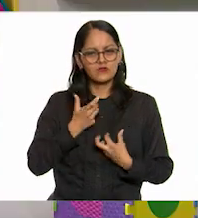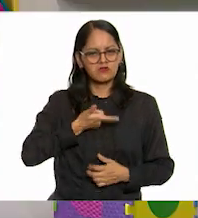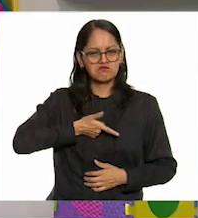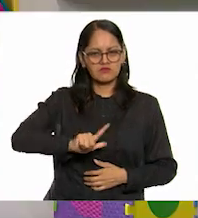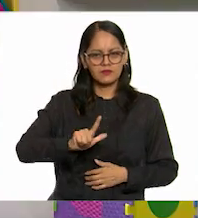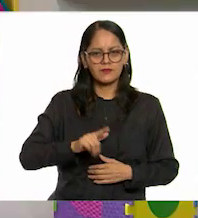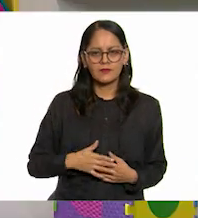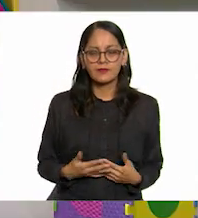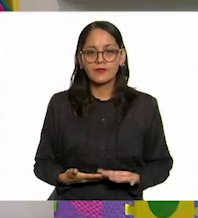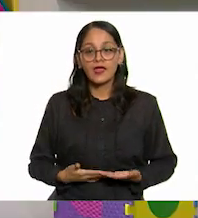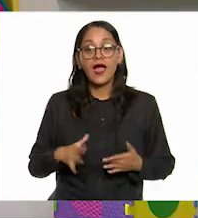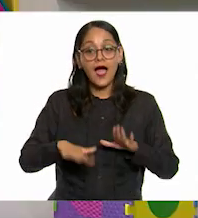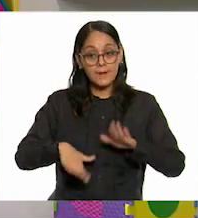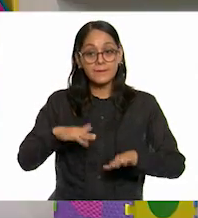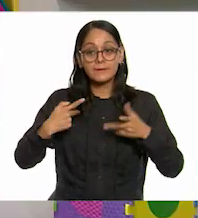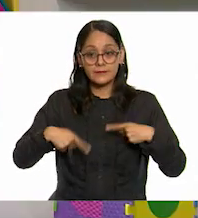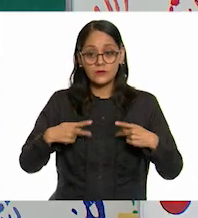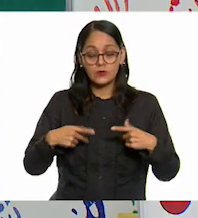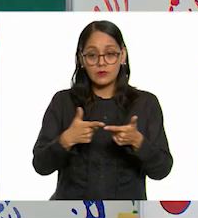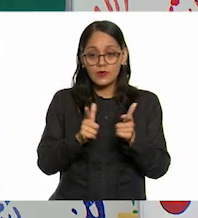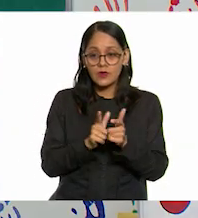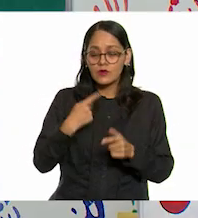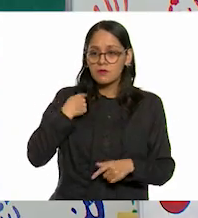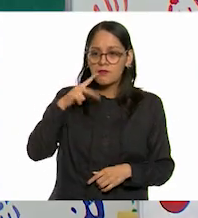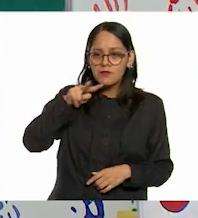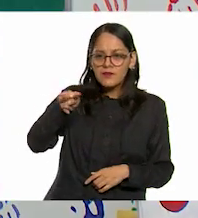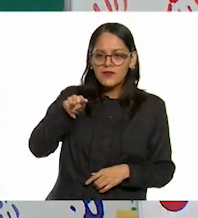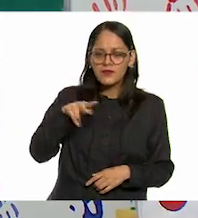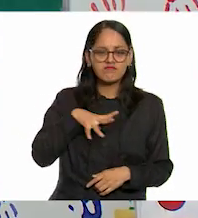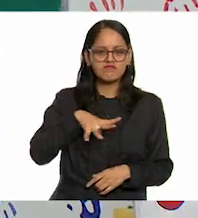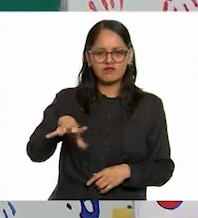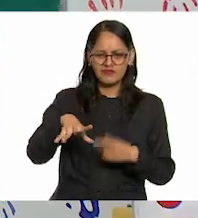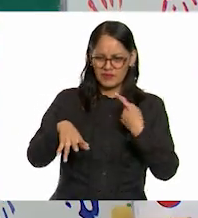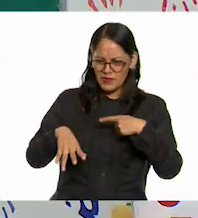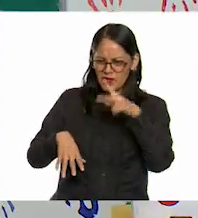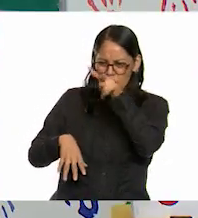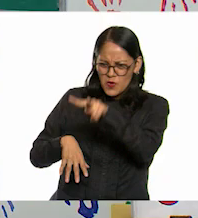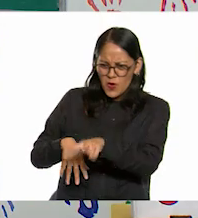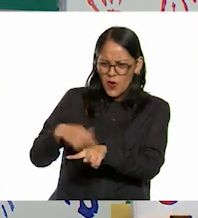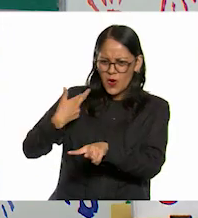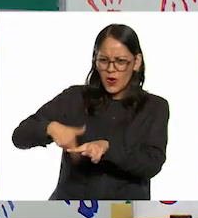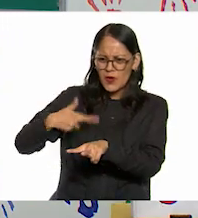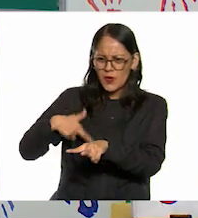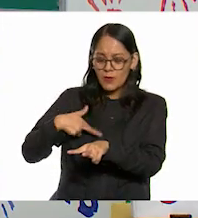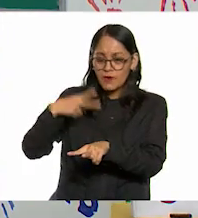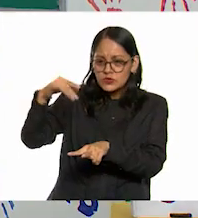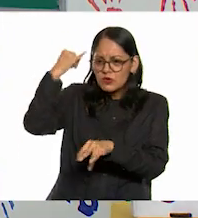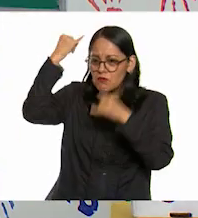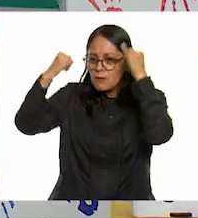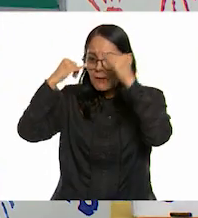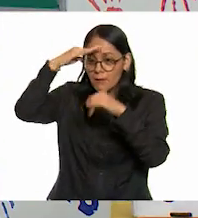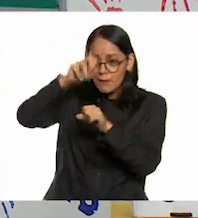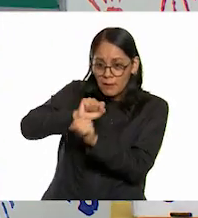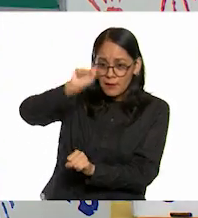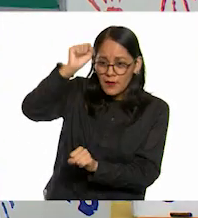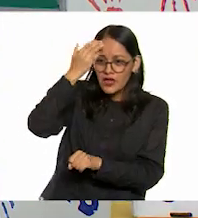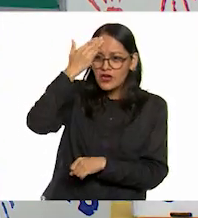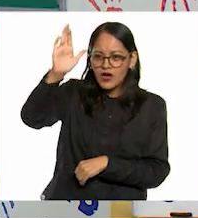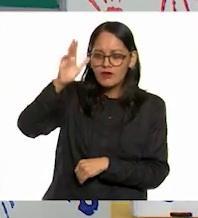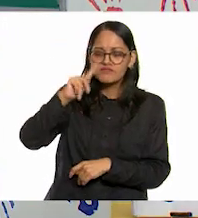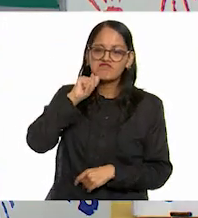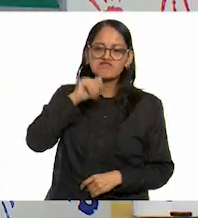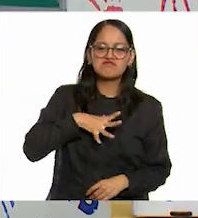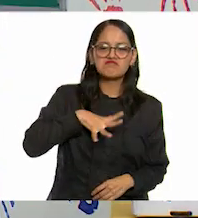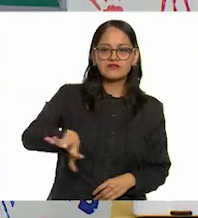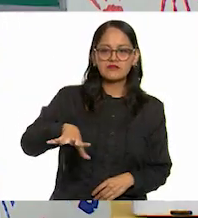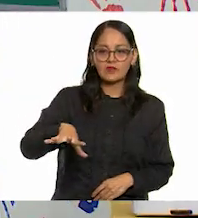Simplemente, a veces las personas los rechazan por su forma de vestir sin conocer sus ideas. A este tipo de situaciones